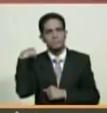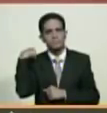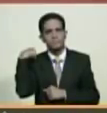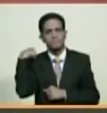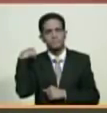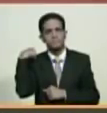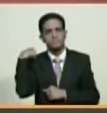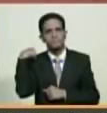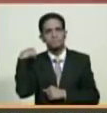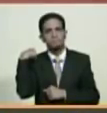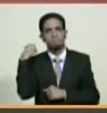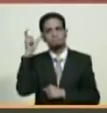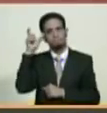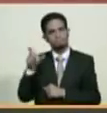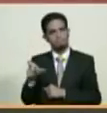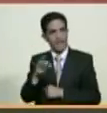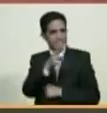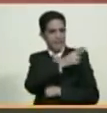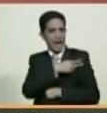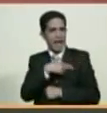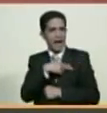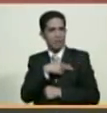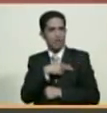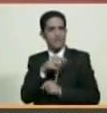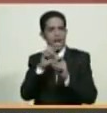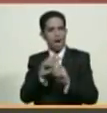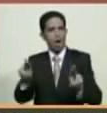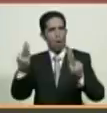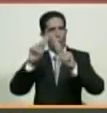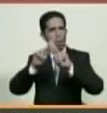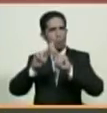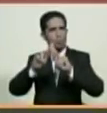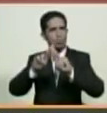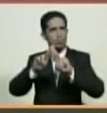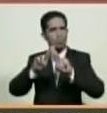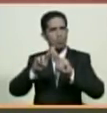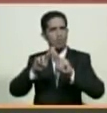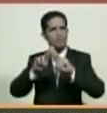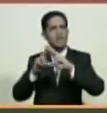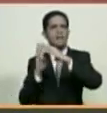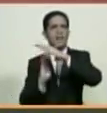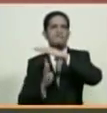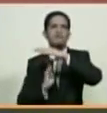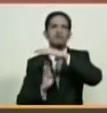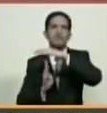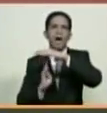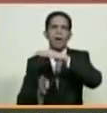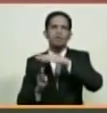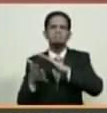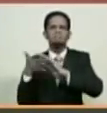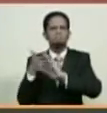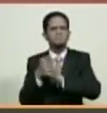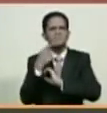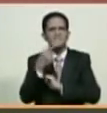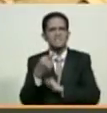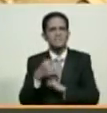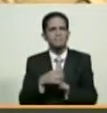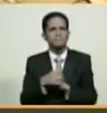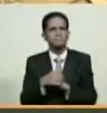2017, el delegado de la Oficina de Naciones Unidas para el Tratamiento de Refugiados señaló: